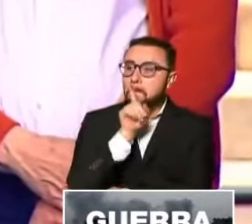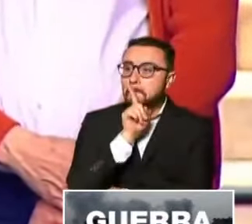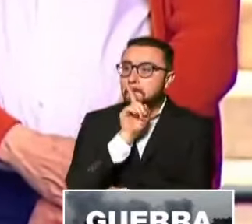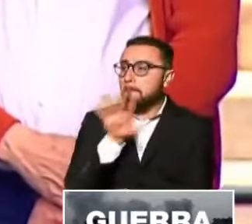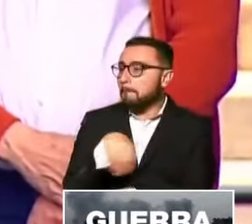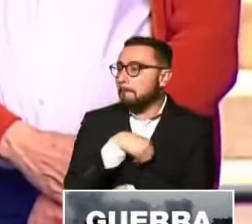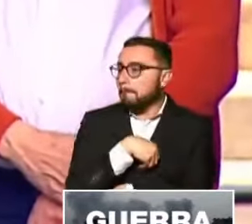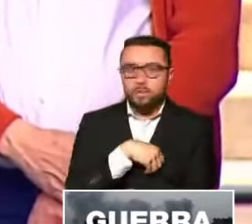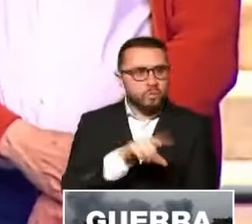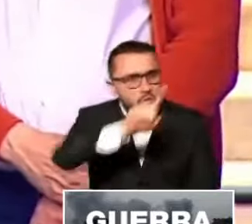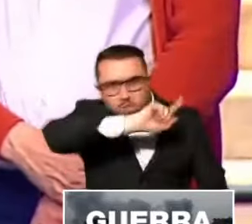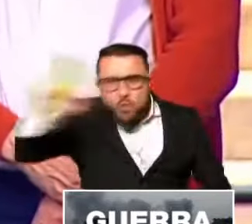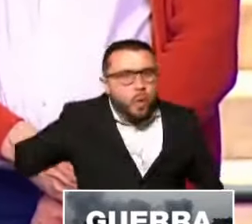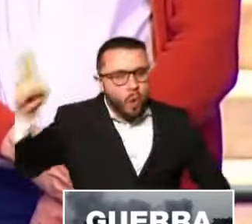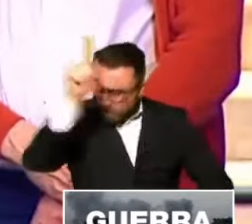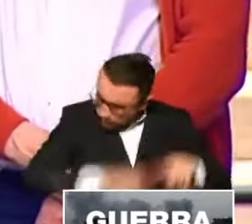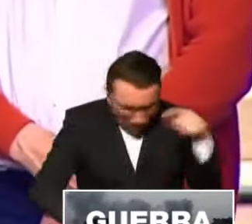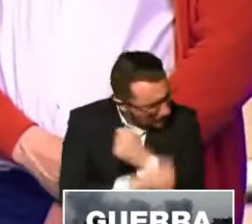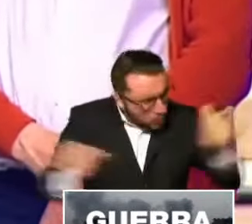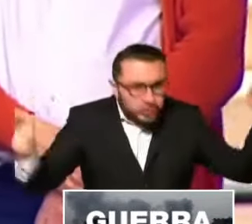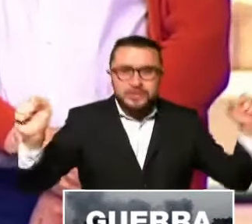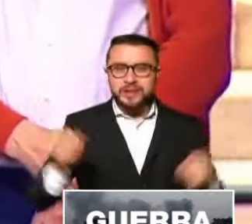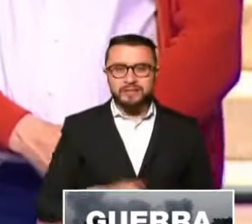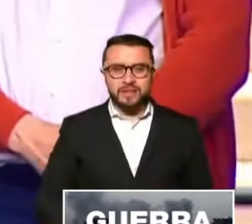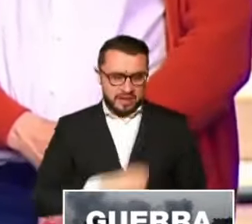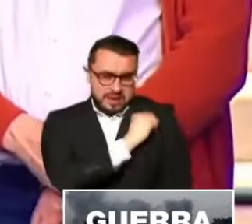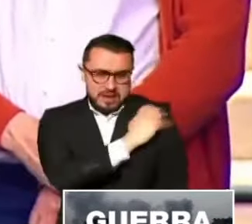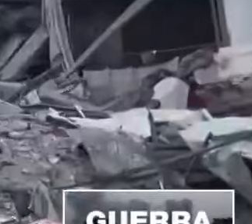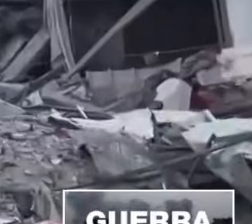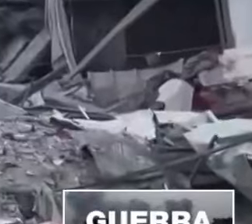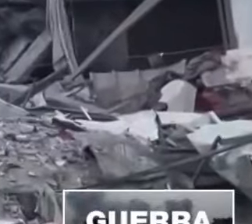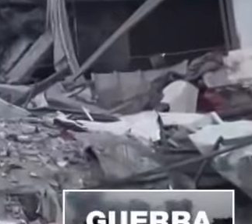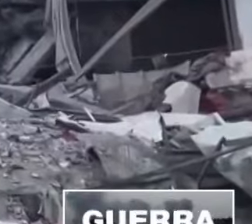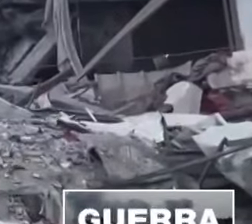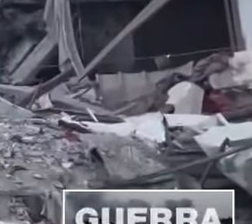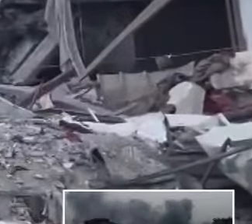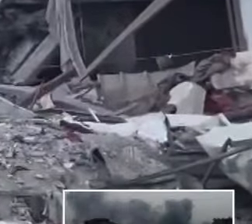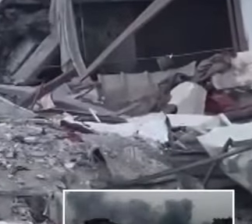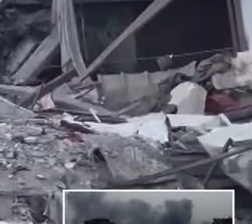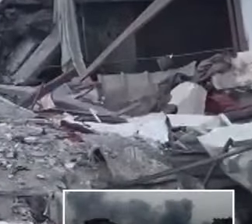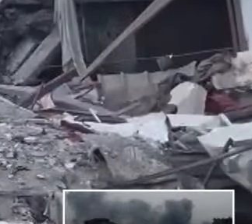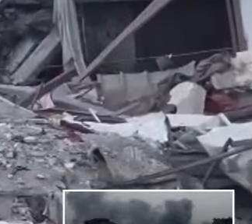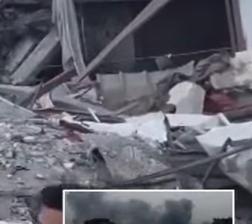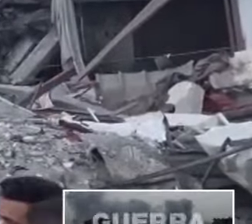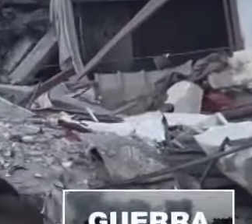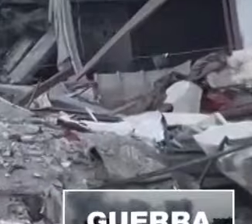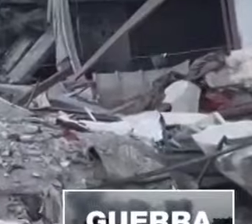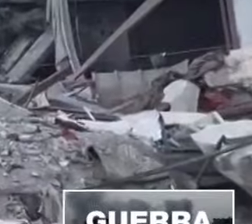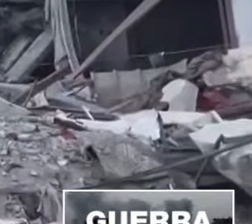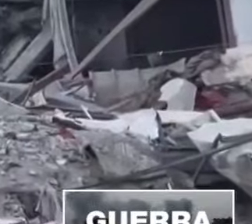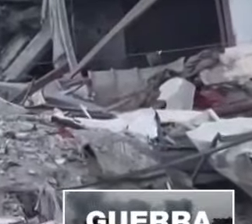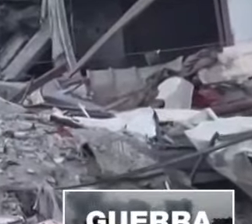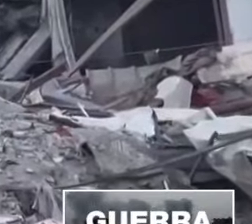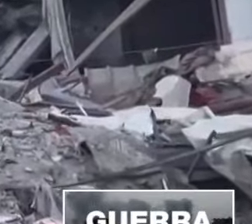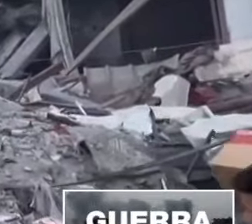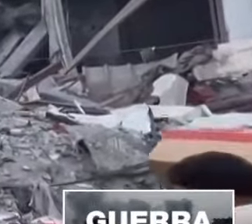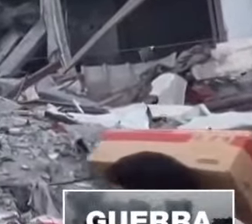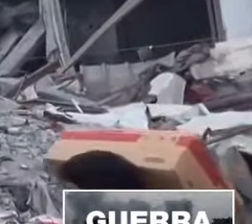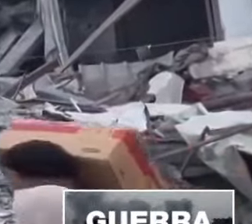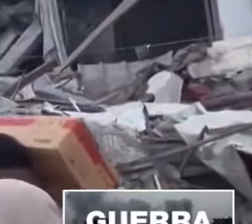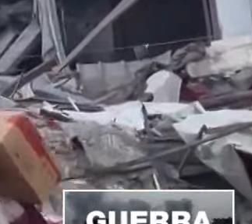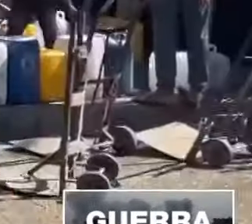detalle cómo va a ser esa ruptura pero sin duda alguna es una acción unilateral que materializa eh un deterioro progresivo de las